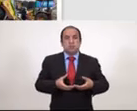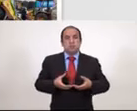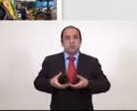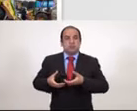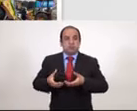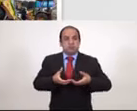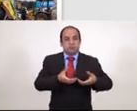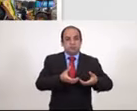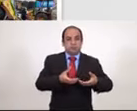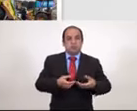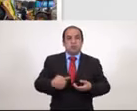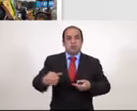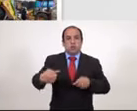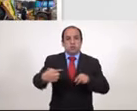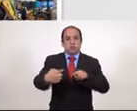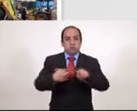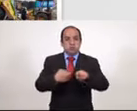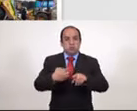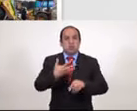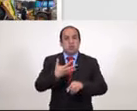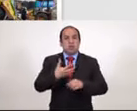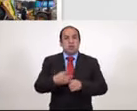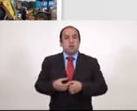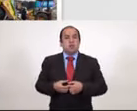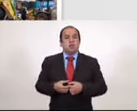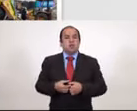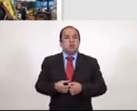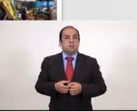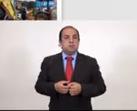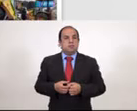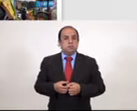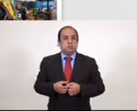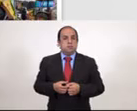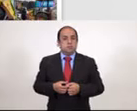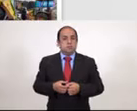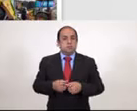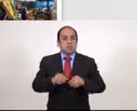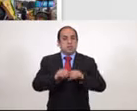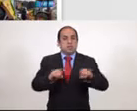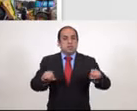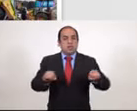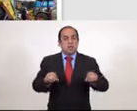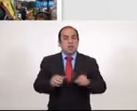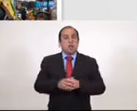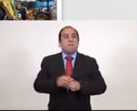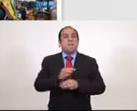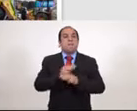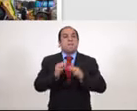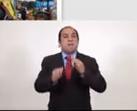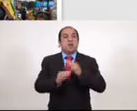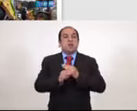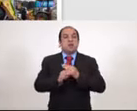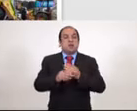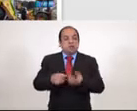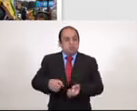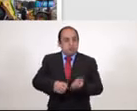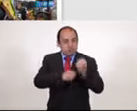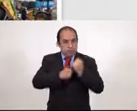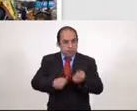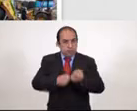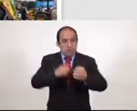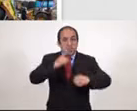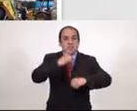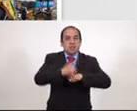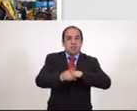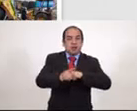con Erasmo Castellanos V. La herramienta de excavación dañó los alambres del refuerzo estructural del